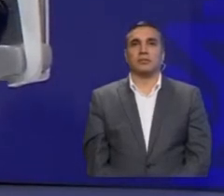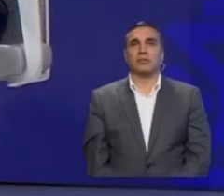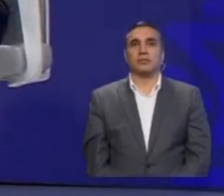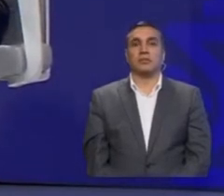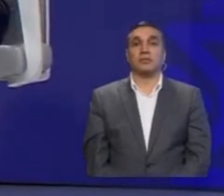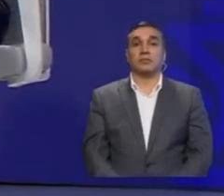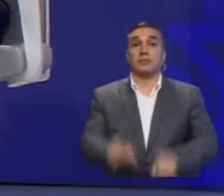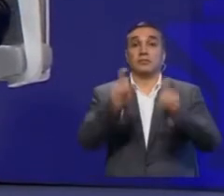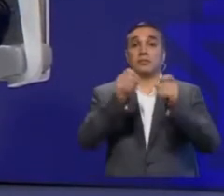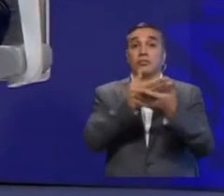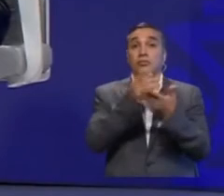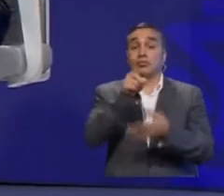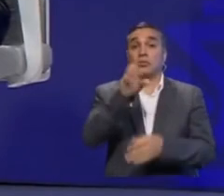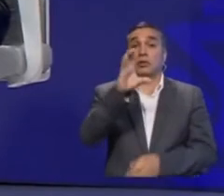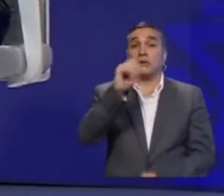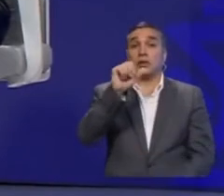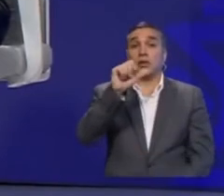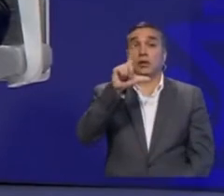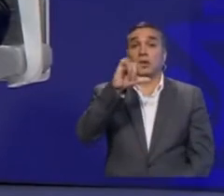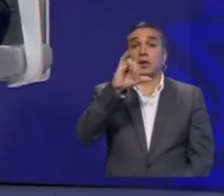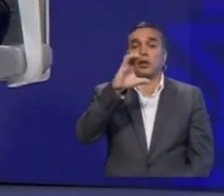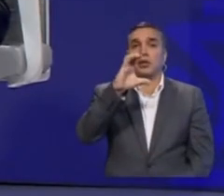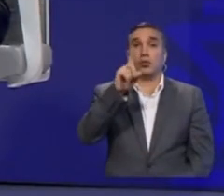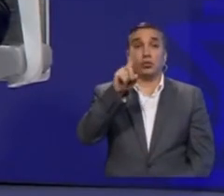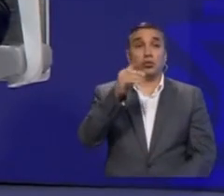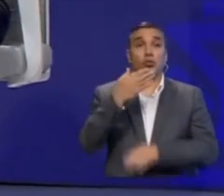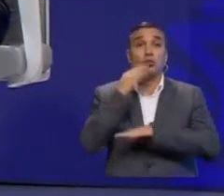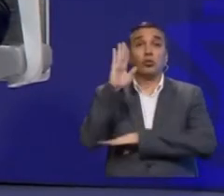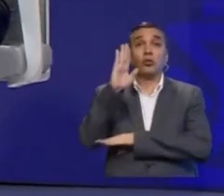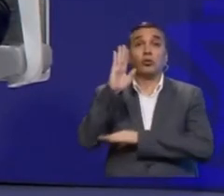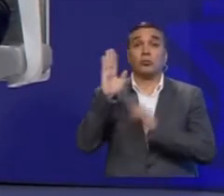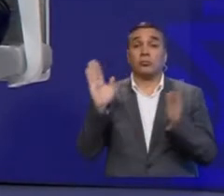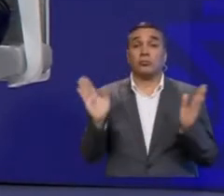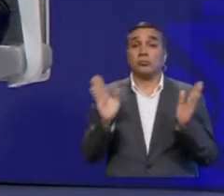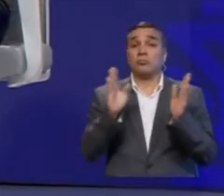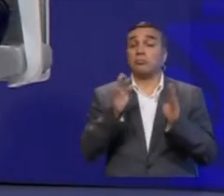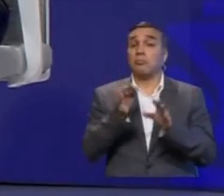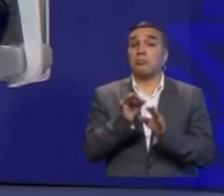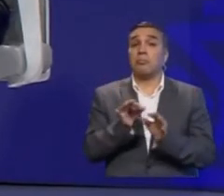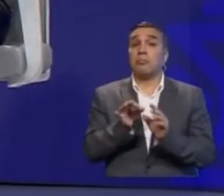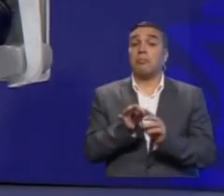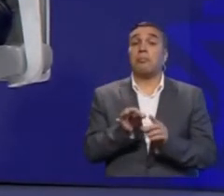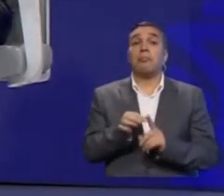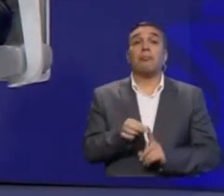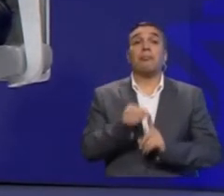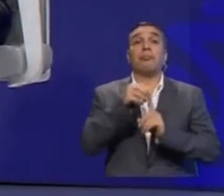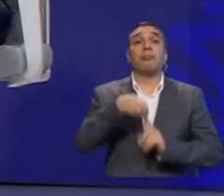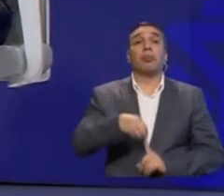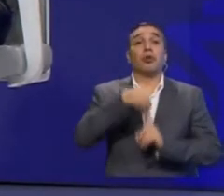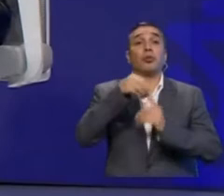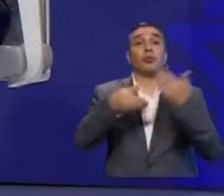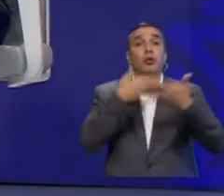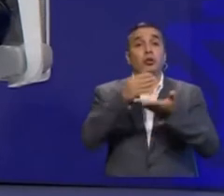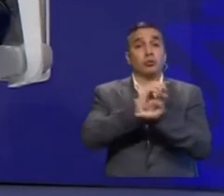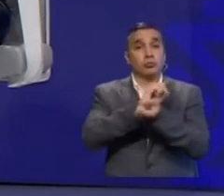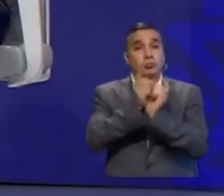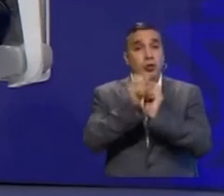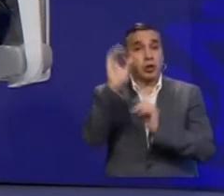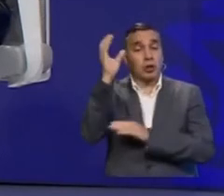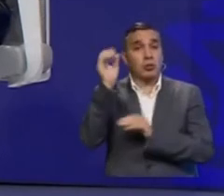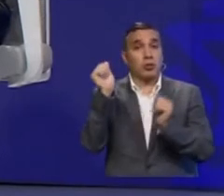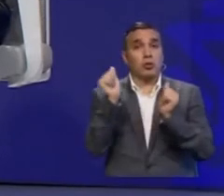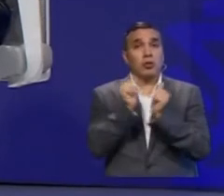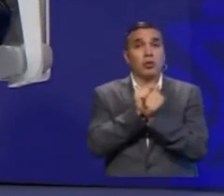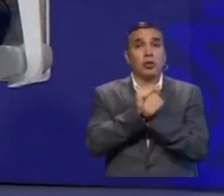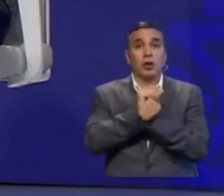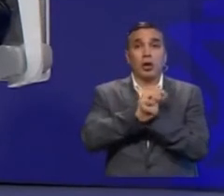La pregunta para usted, señor Celi. ¿Usted se comprometería a impulsar de manera prioritaria un proceso de transición ambiental mediante el